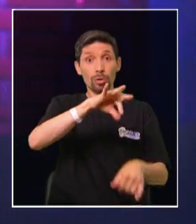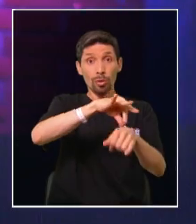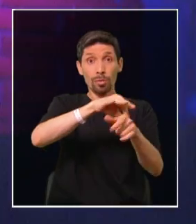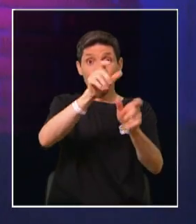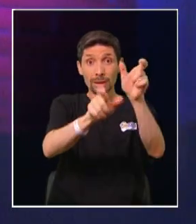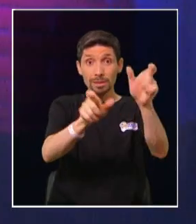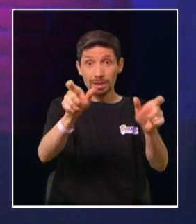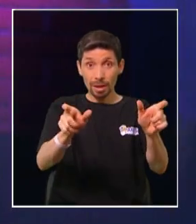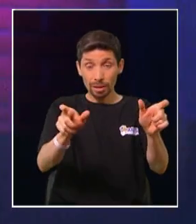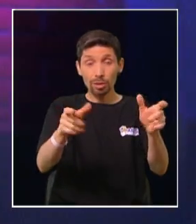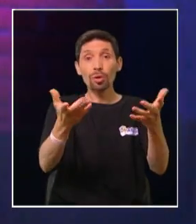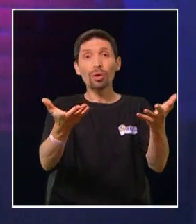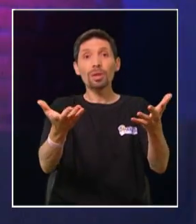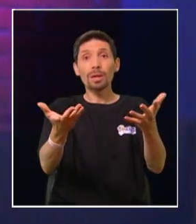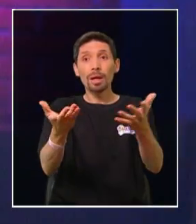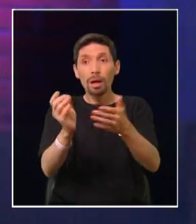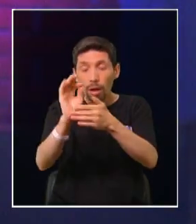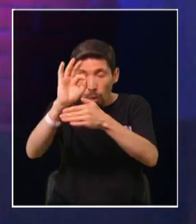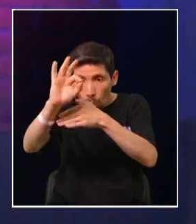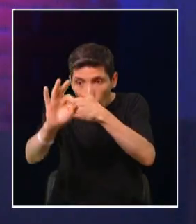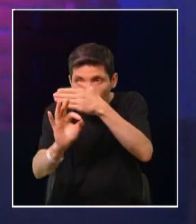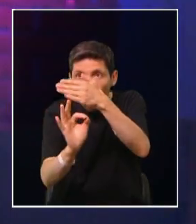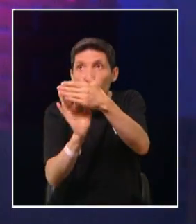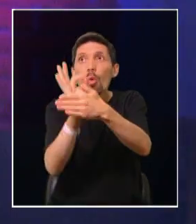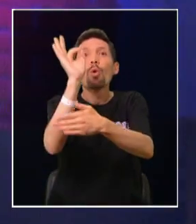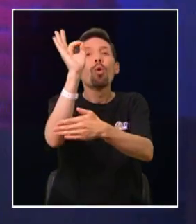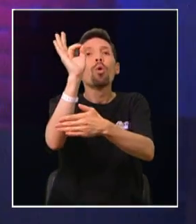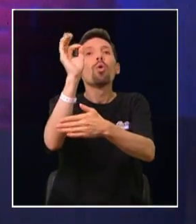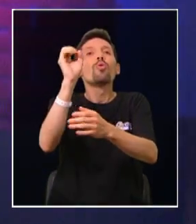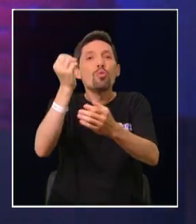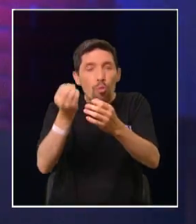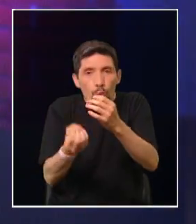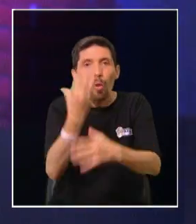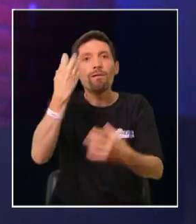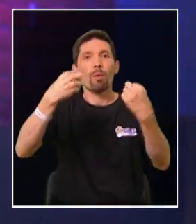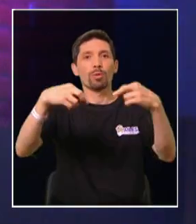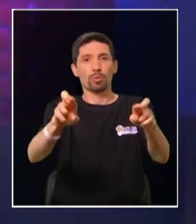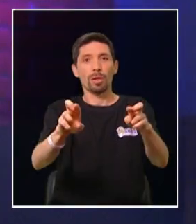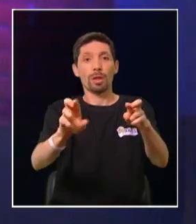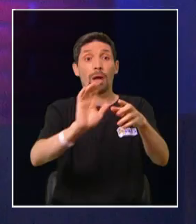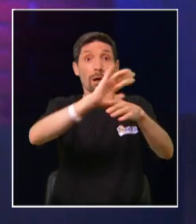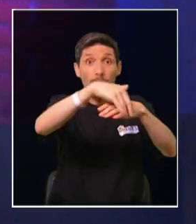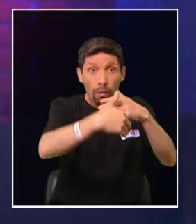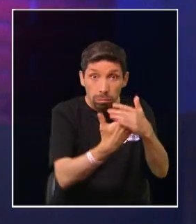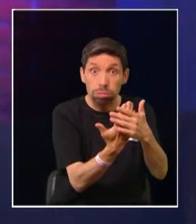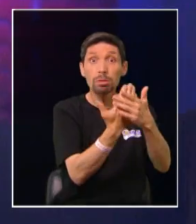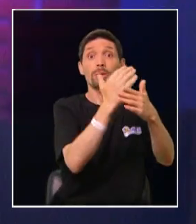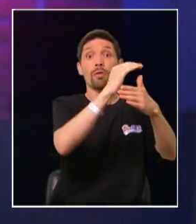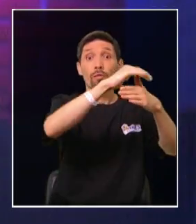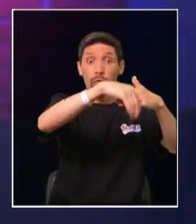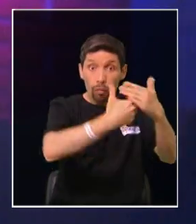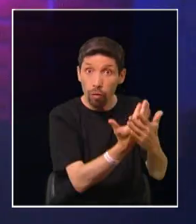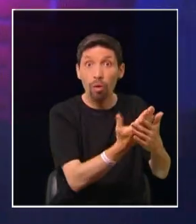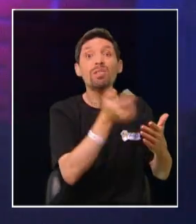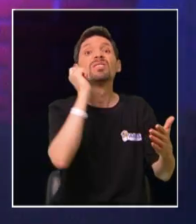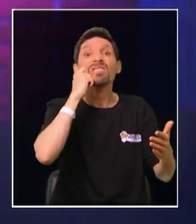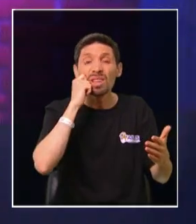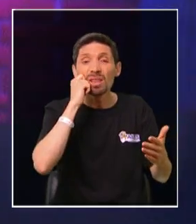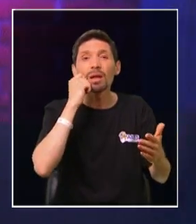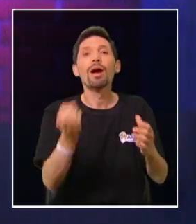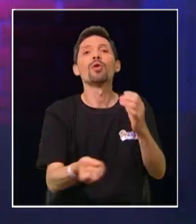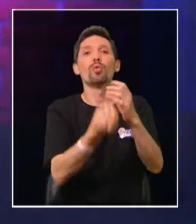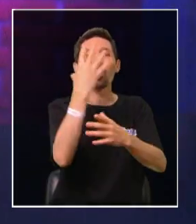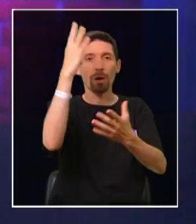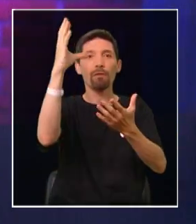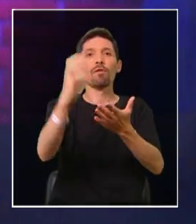amanecer es una nueva oportunidad y cada 24 horas un posible nuevo logro. La